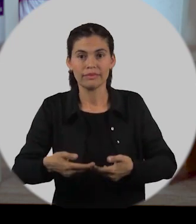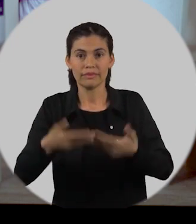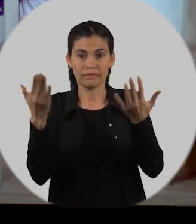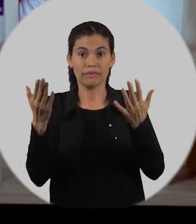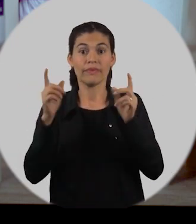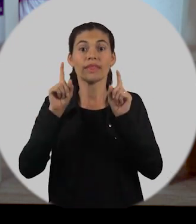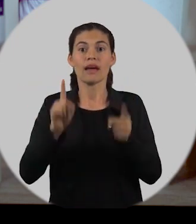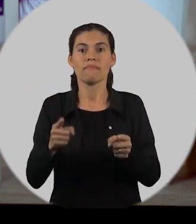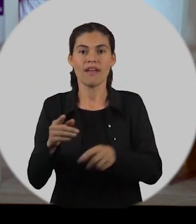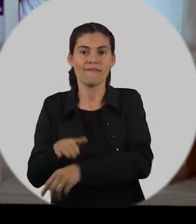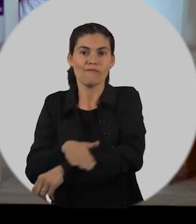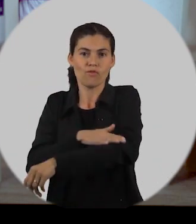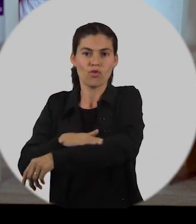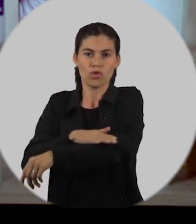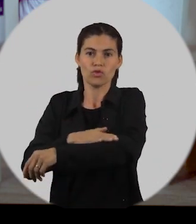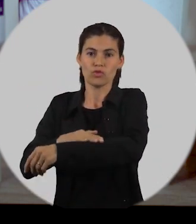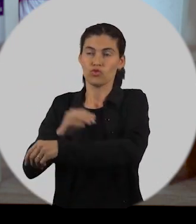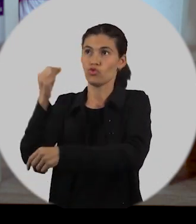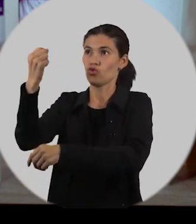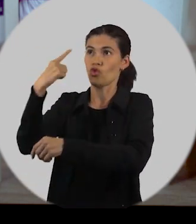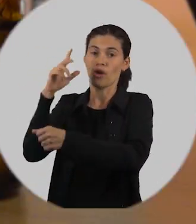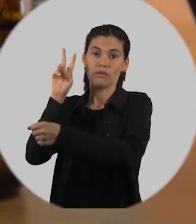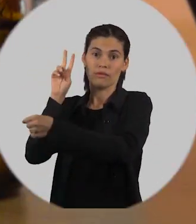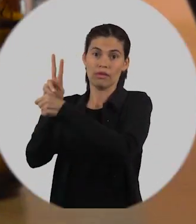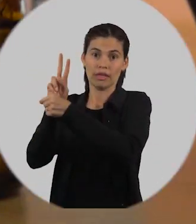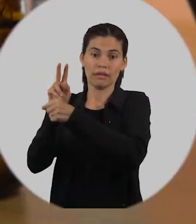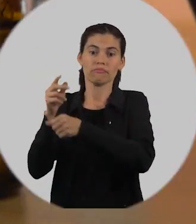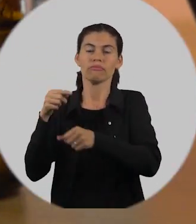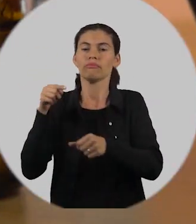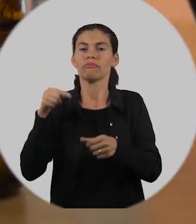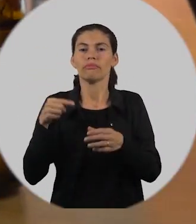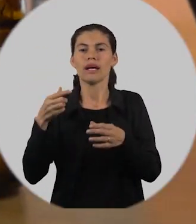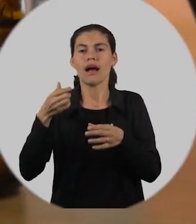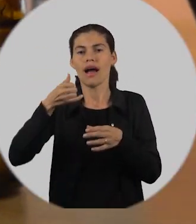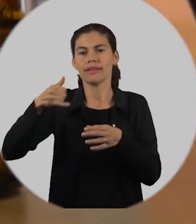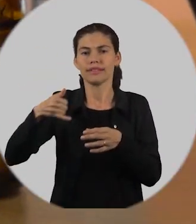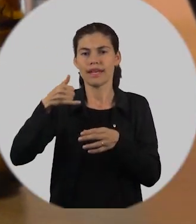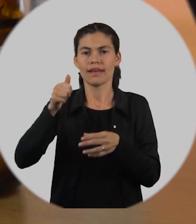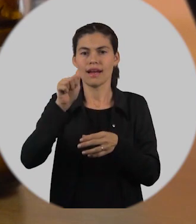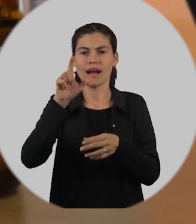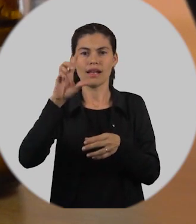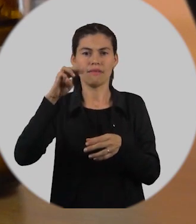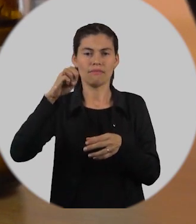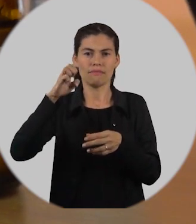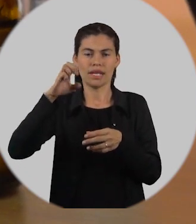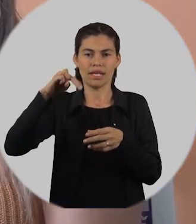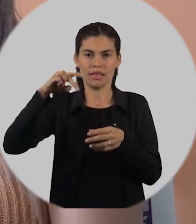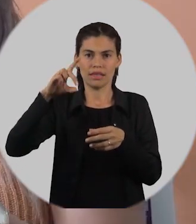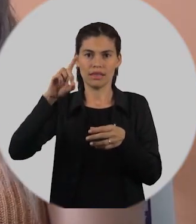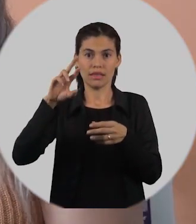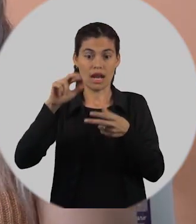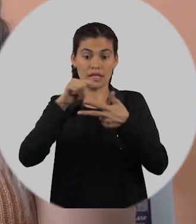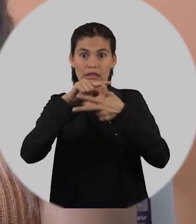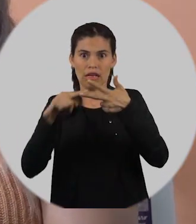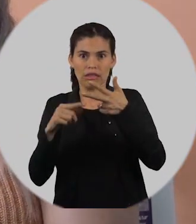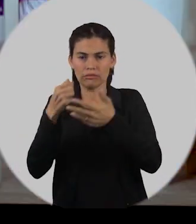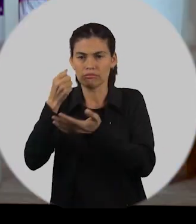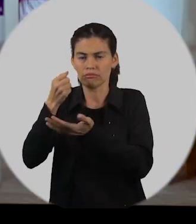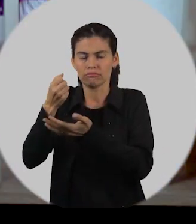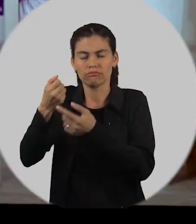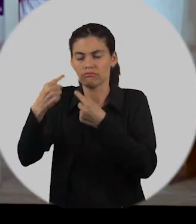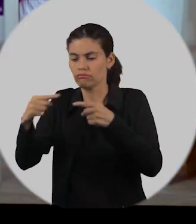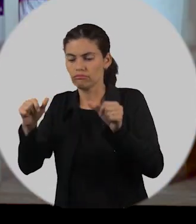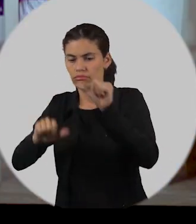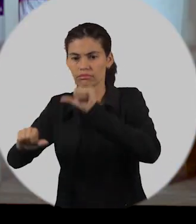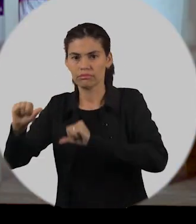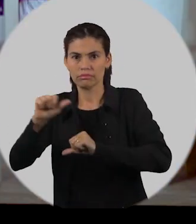ahora nuestro bronceador, que es a base de aceite de almendras, semillas de urucum y vitamina E real. Y